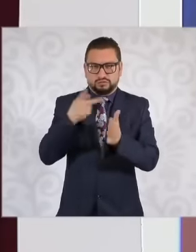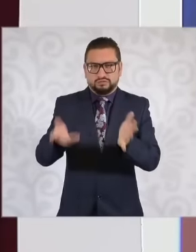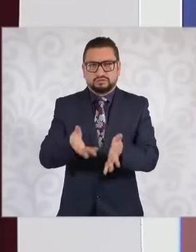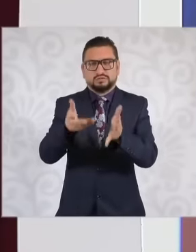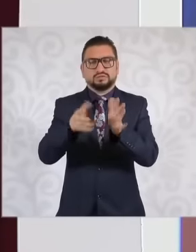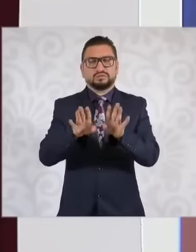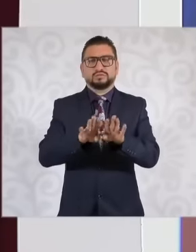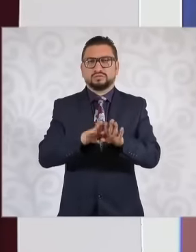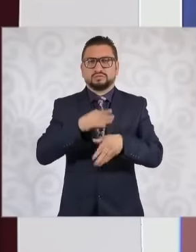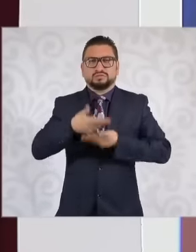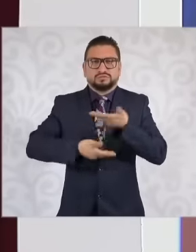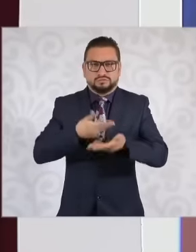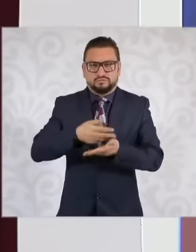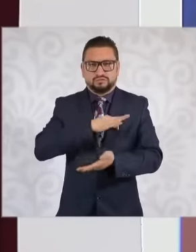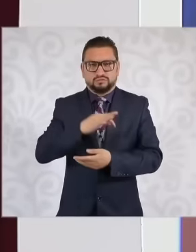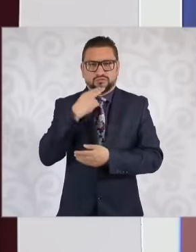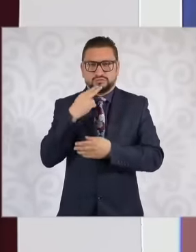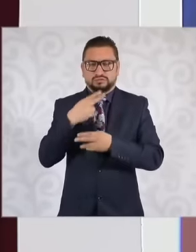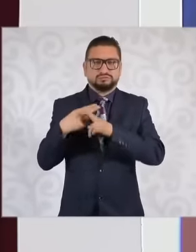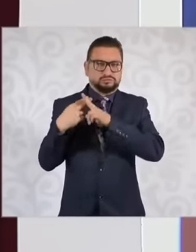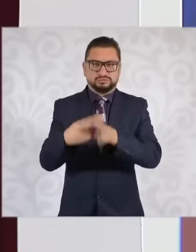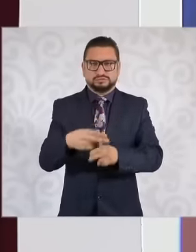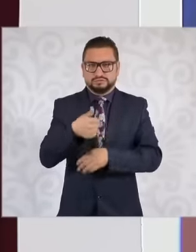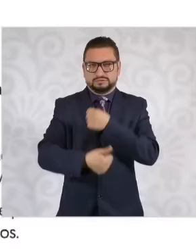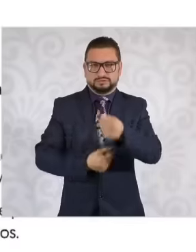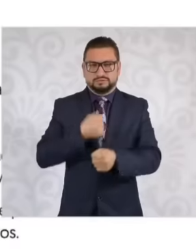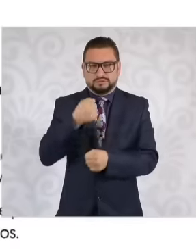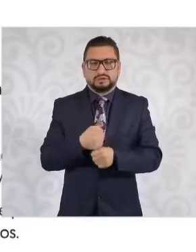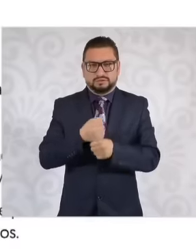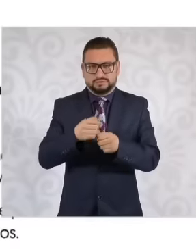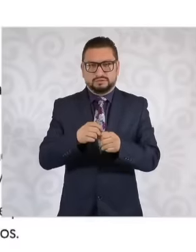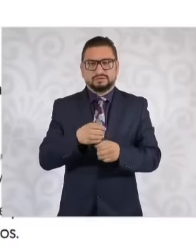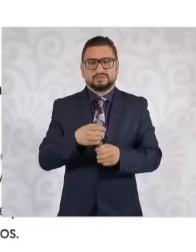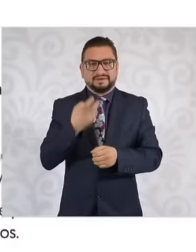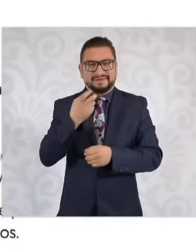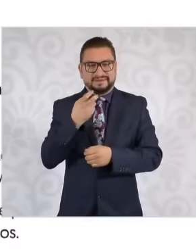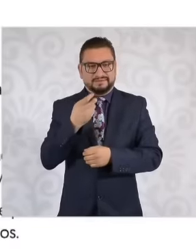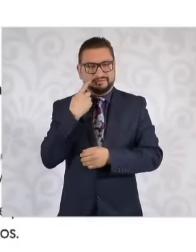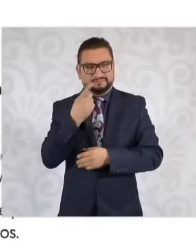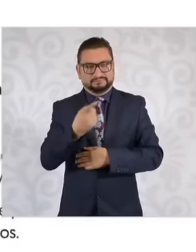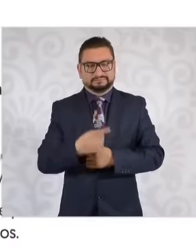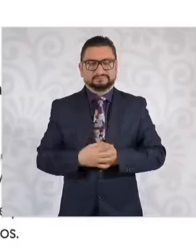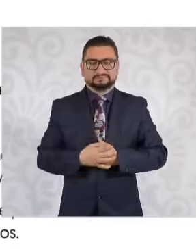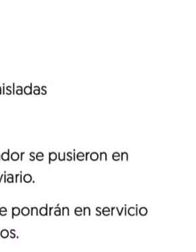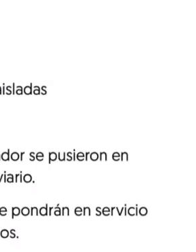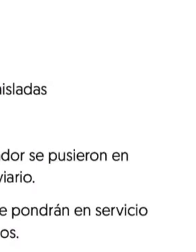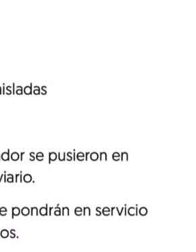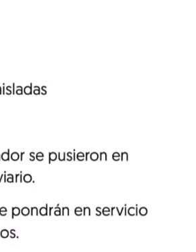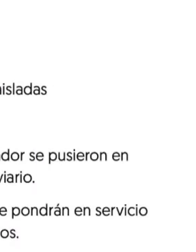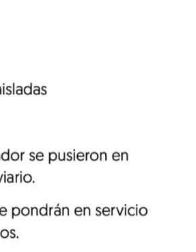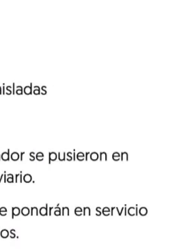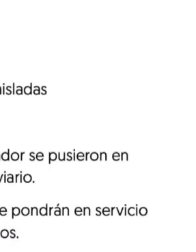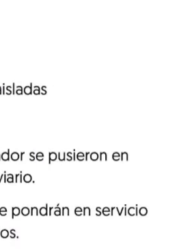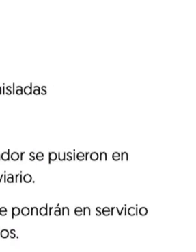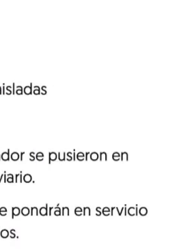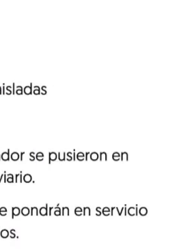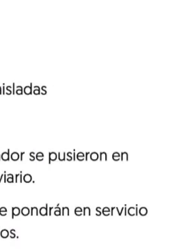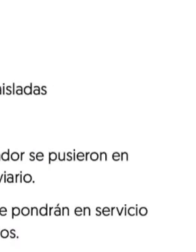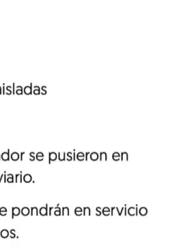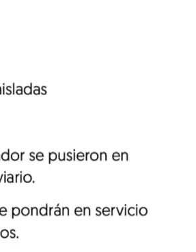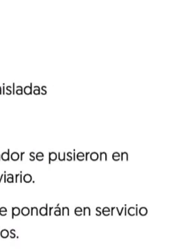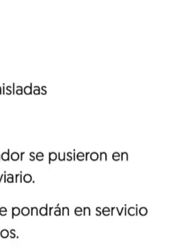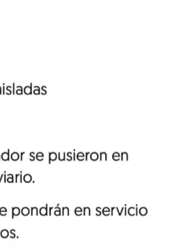servicio durante los últimos 6 años de trenes de pasajeros, lo cual para las y los usuarios de este tipo de servicios